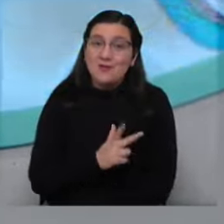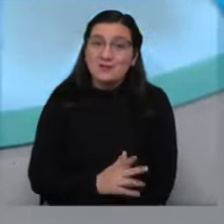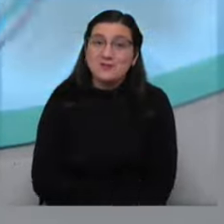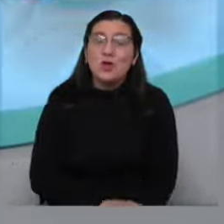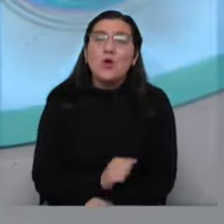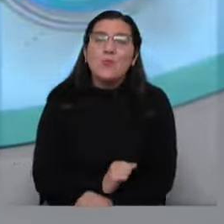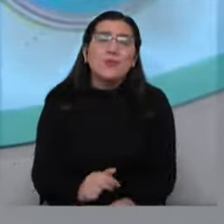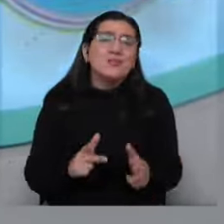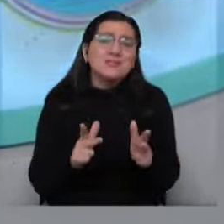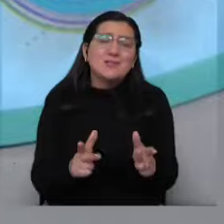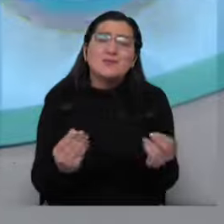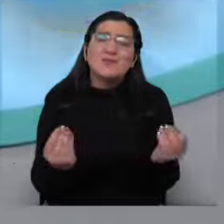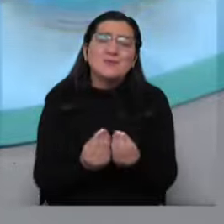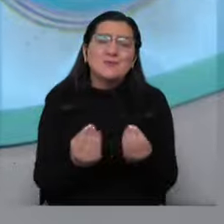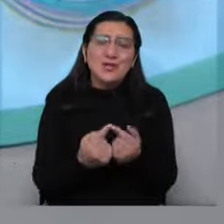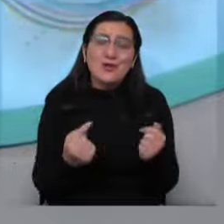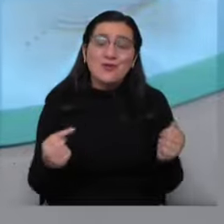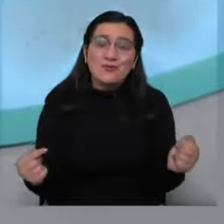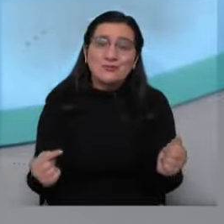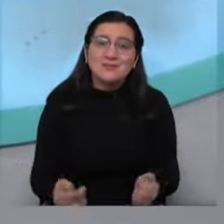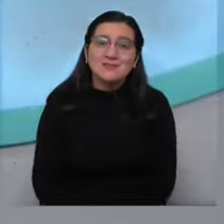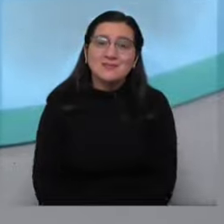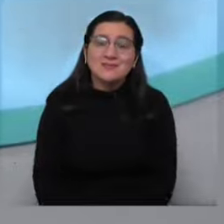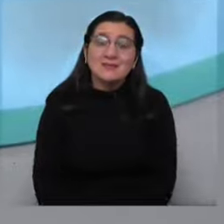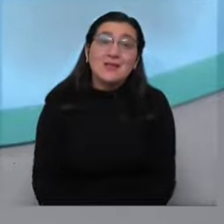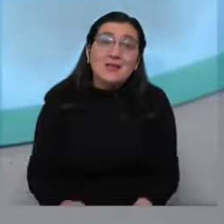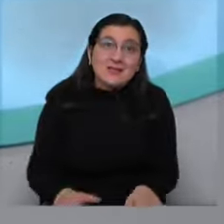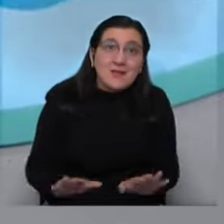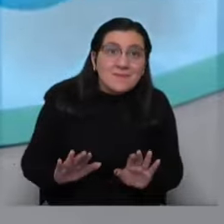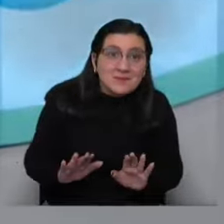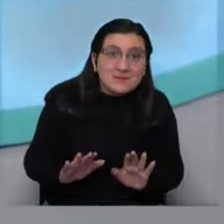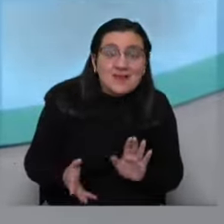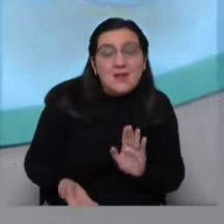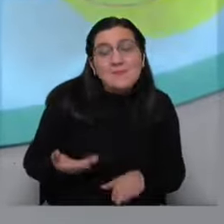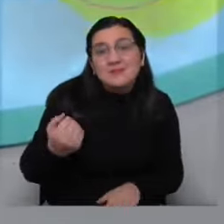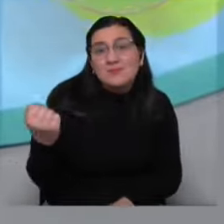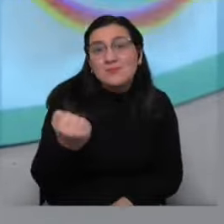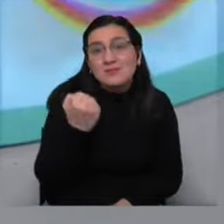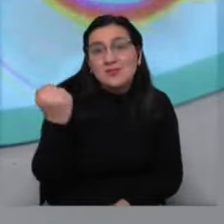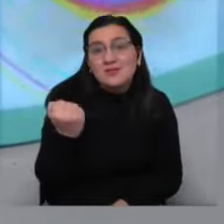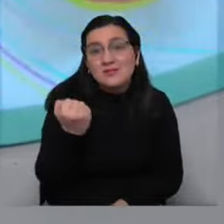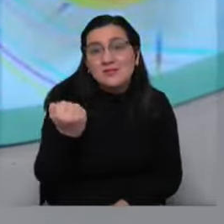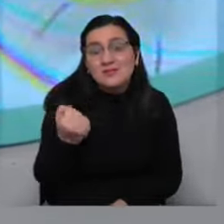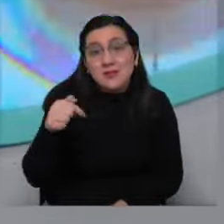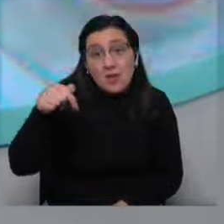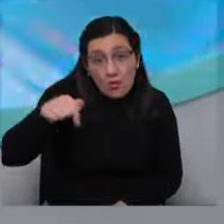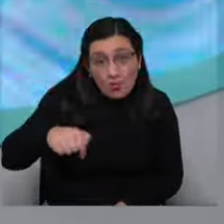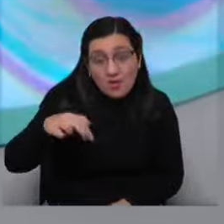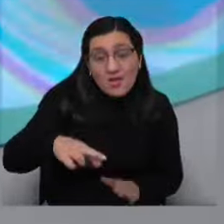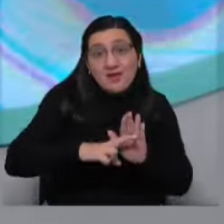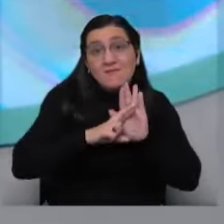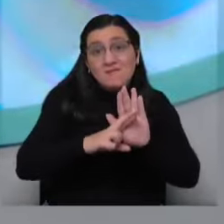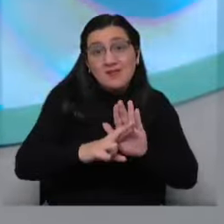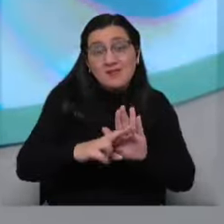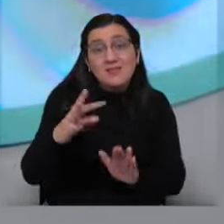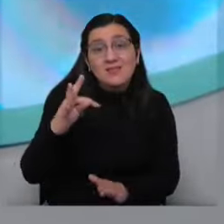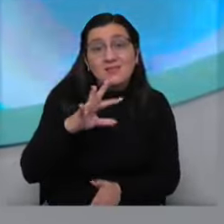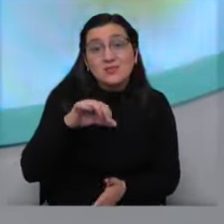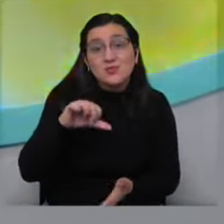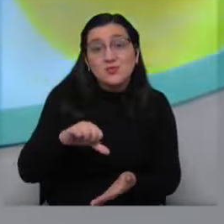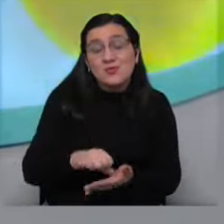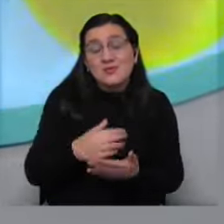puedo decir muchísimas cosas de ell quizs la más importante que por hoy es referente en este canal en este